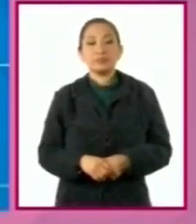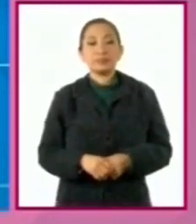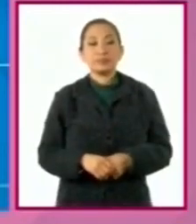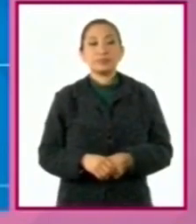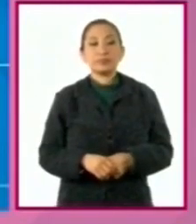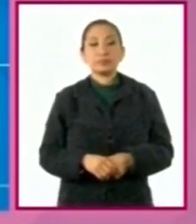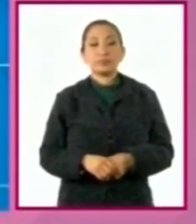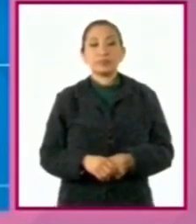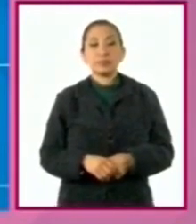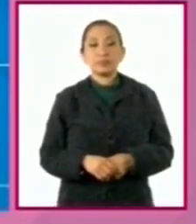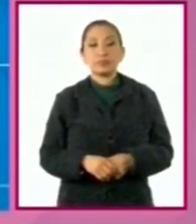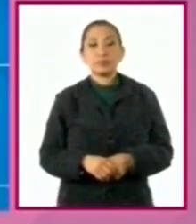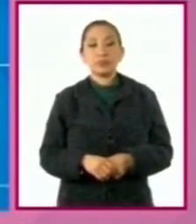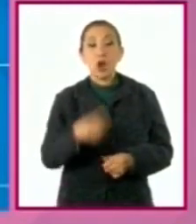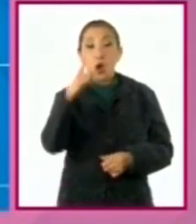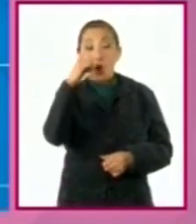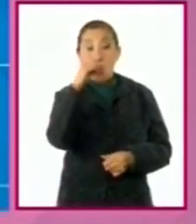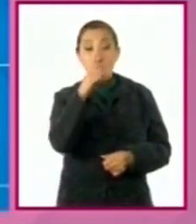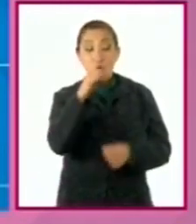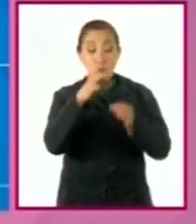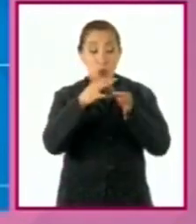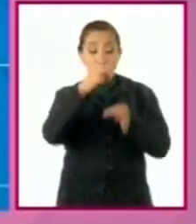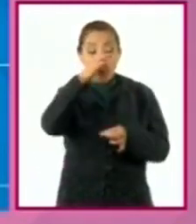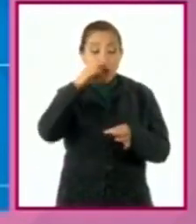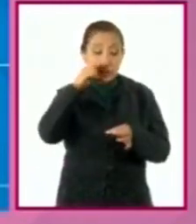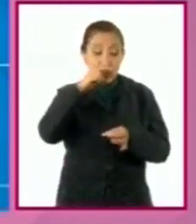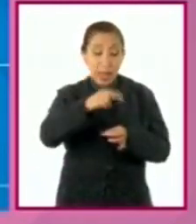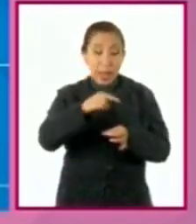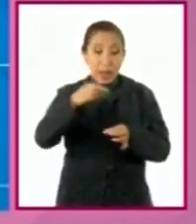En uno de los orificios del popote